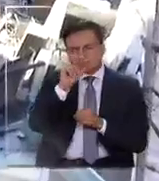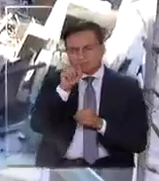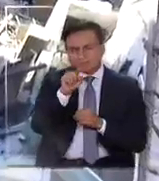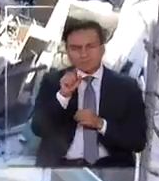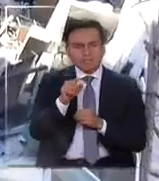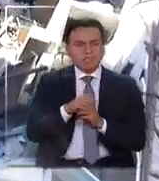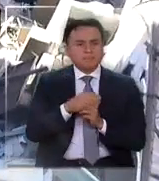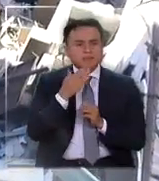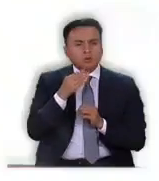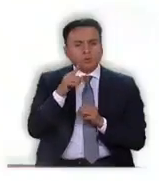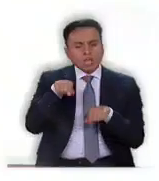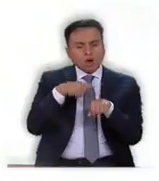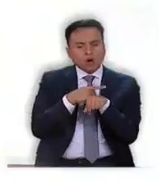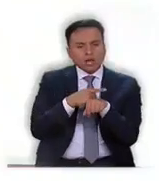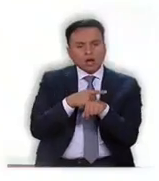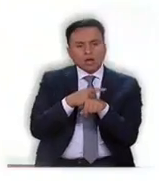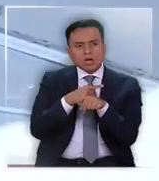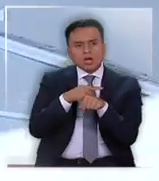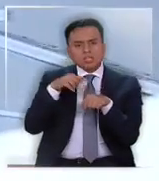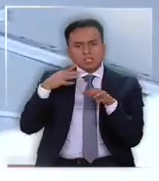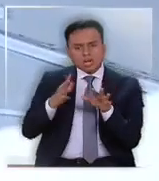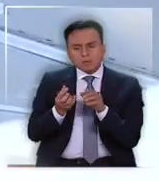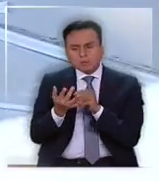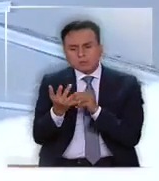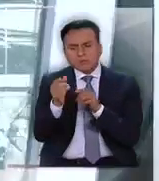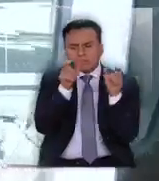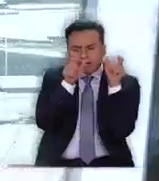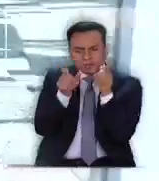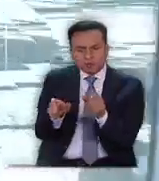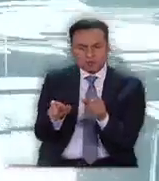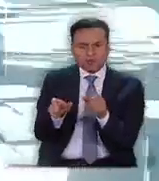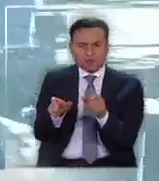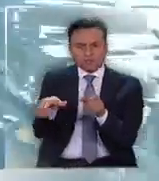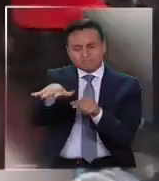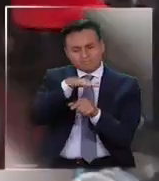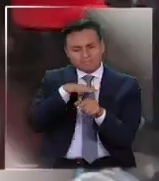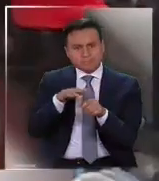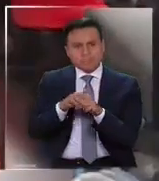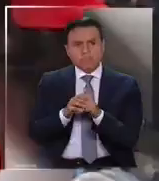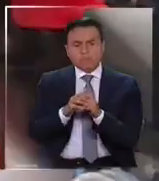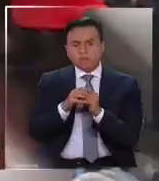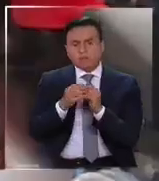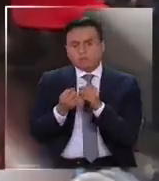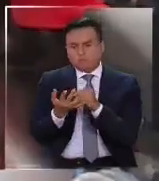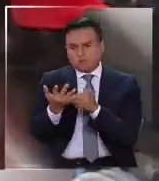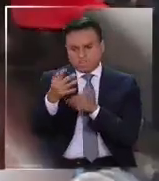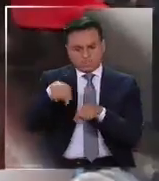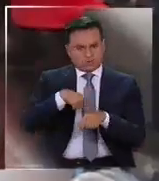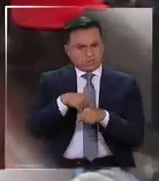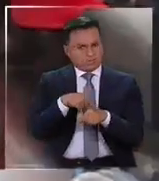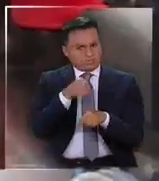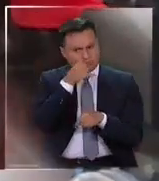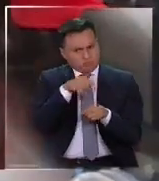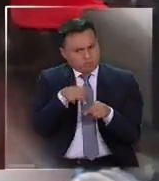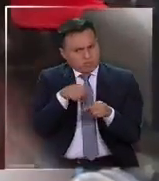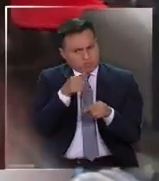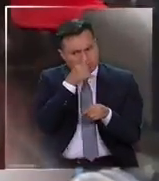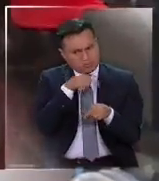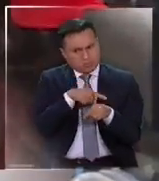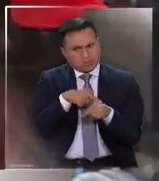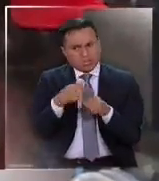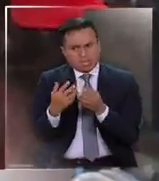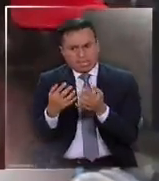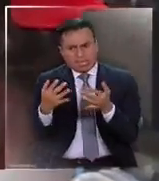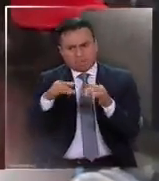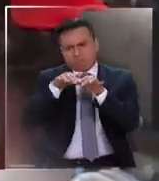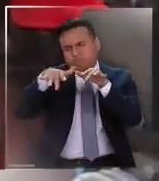cuenta que por más de una hora hubo una emanación de gas sin control en el recinto. Que haya una fuga por tanto tiempo significa que el gas empezó a inundar